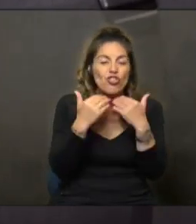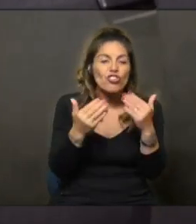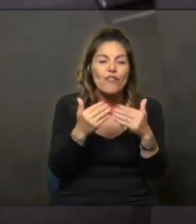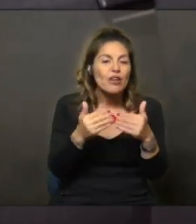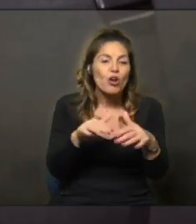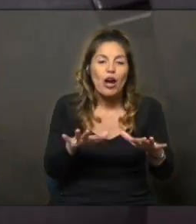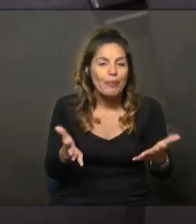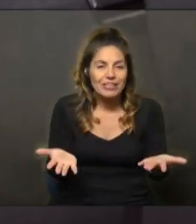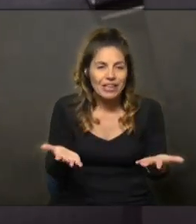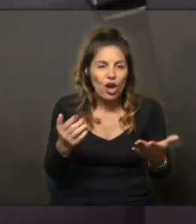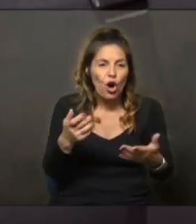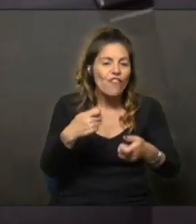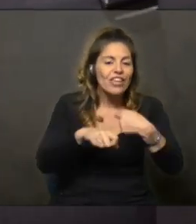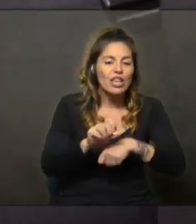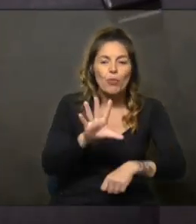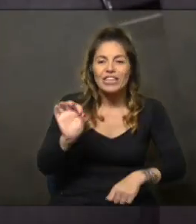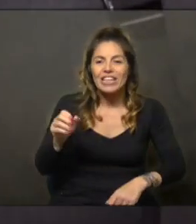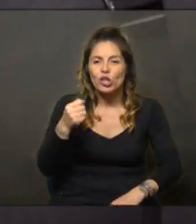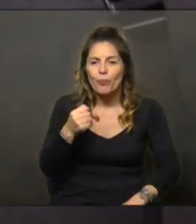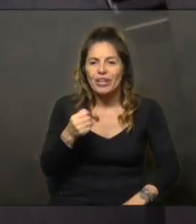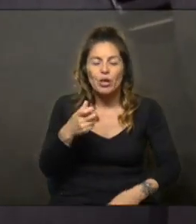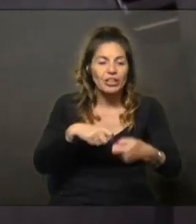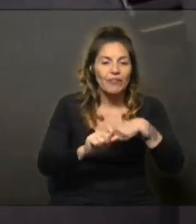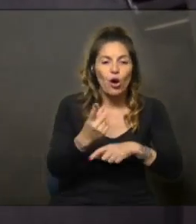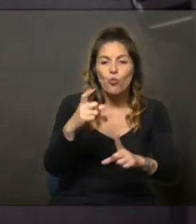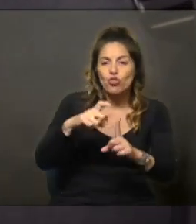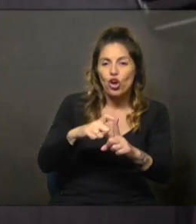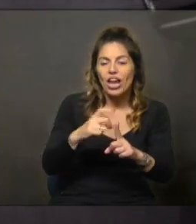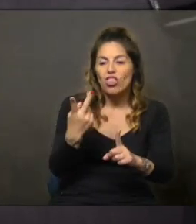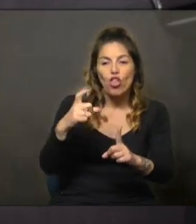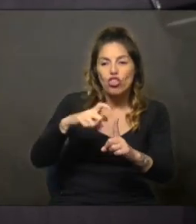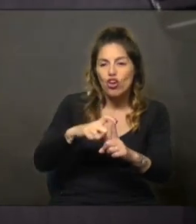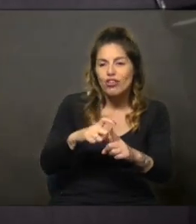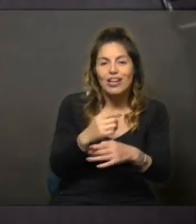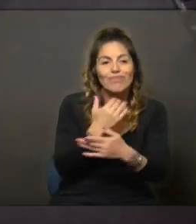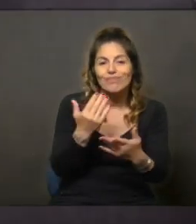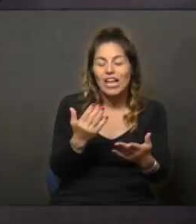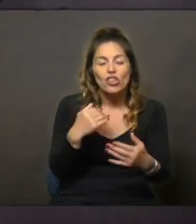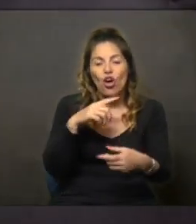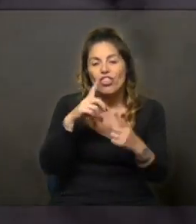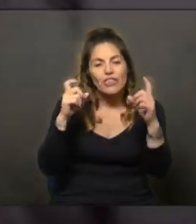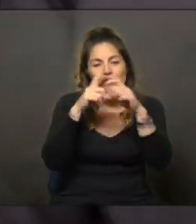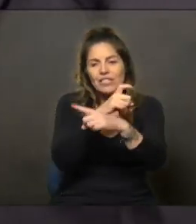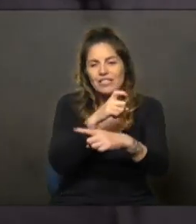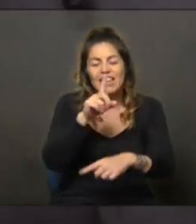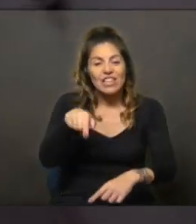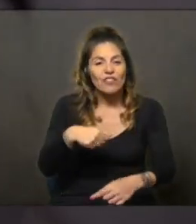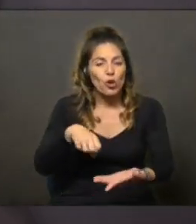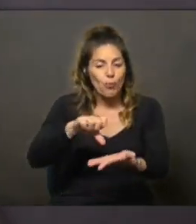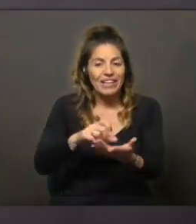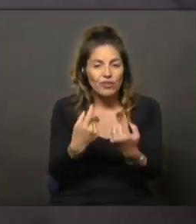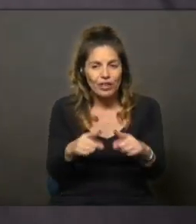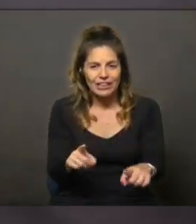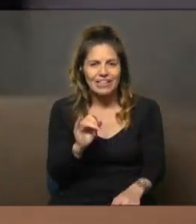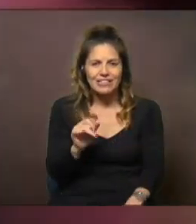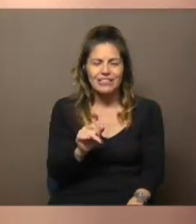pasar hoy vendemos 500 pesos vamos a tener que vender a $ dó supuestamente a ó Así que está todo complicado se viene otro país ahora